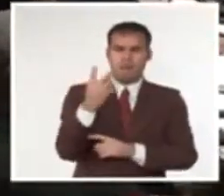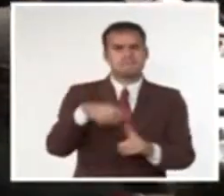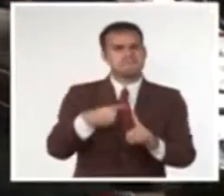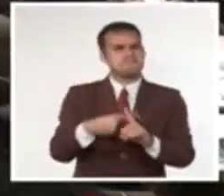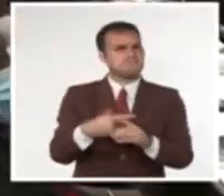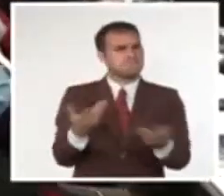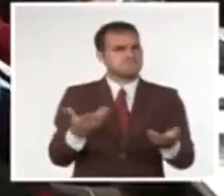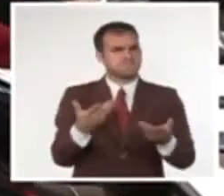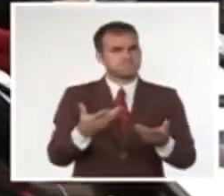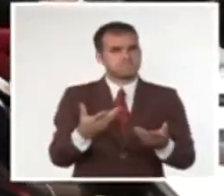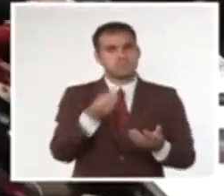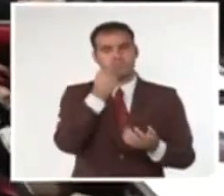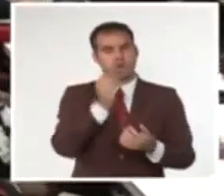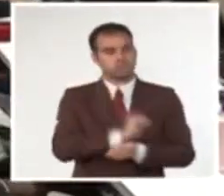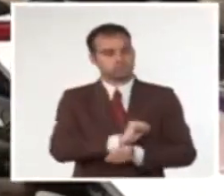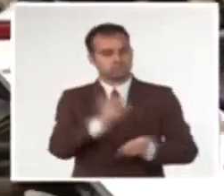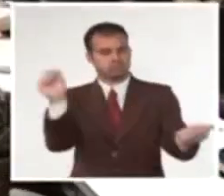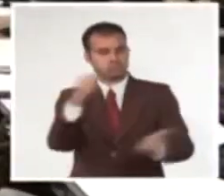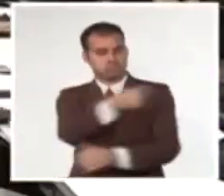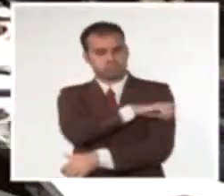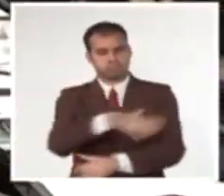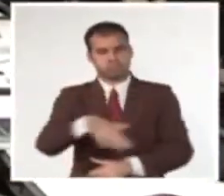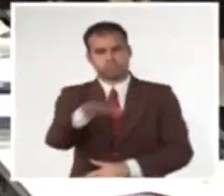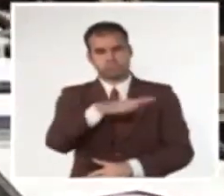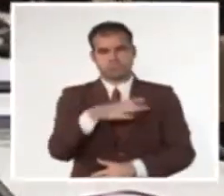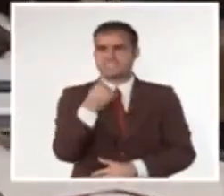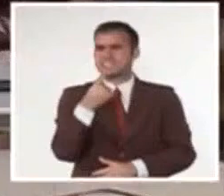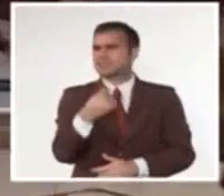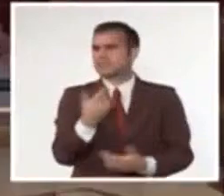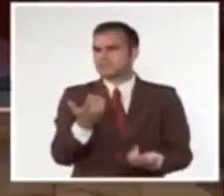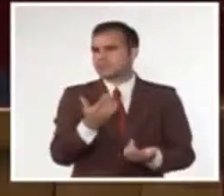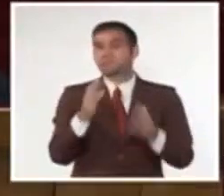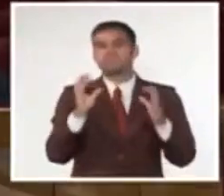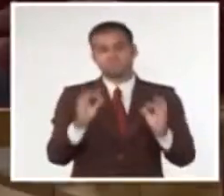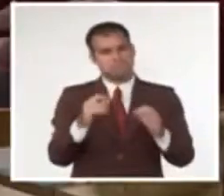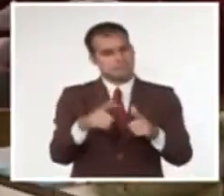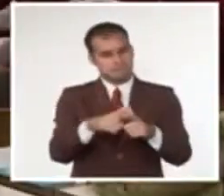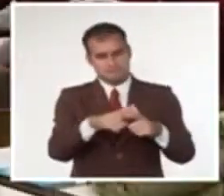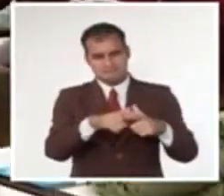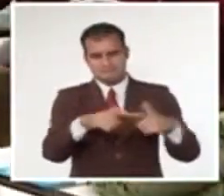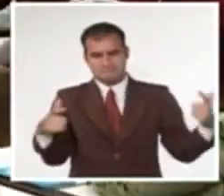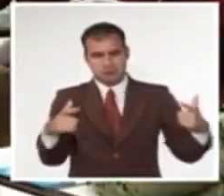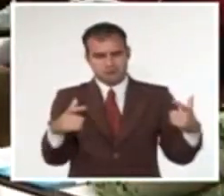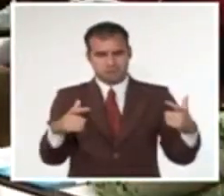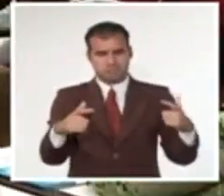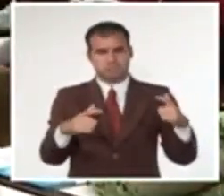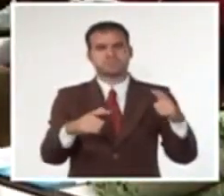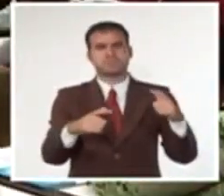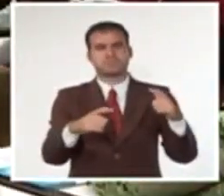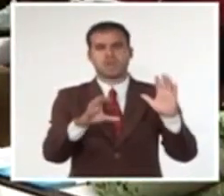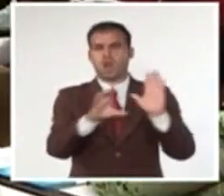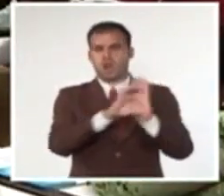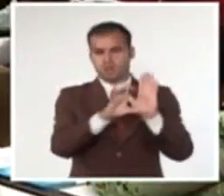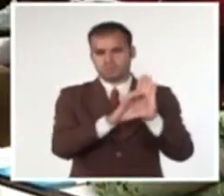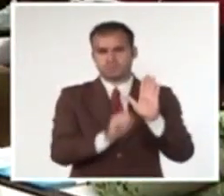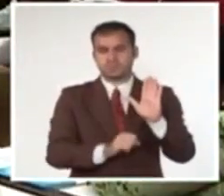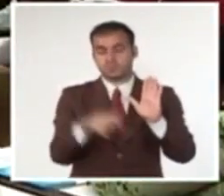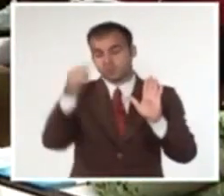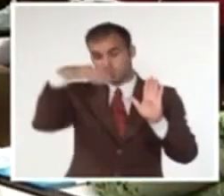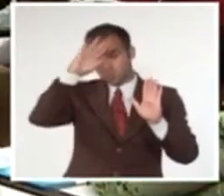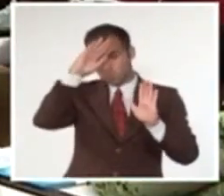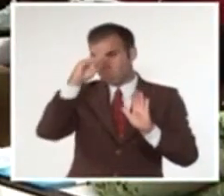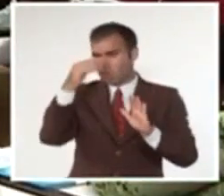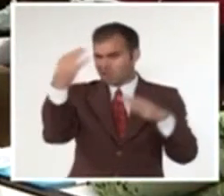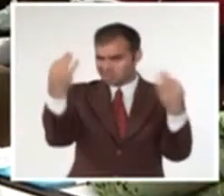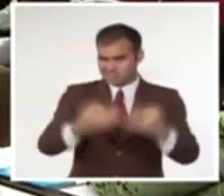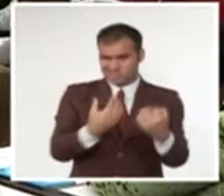realización de la soberanía popular de la cual dimana todo su poder. En Cuba, la real y no la